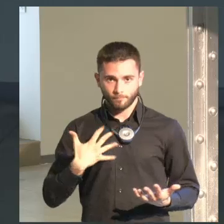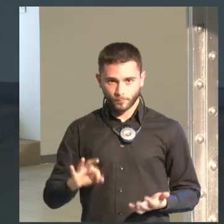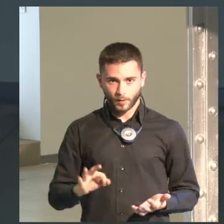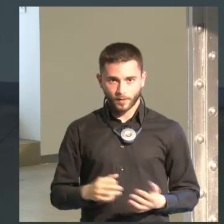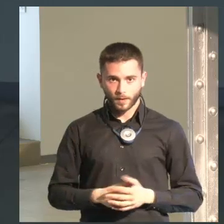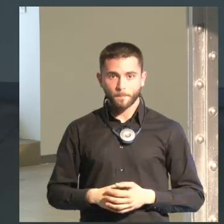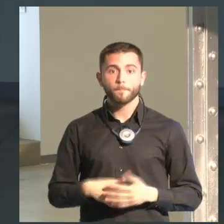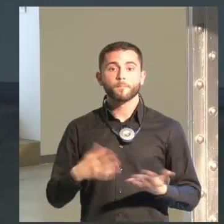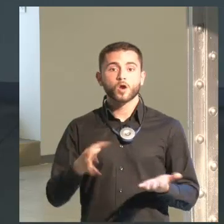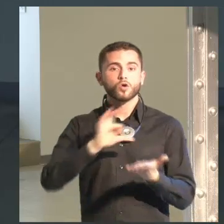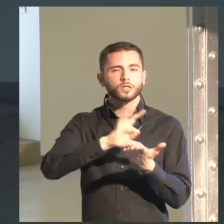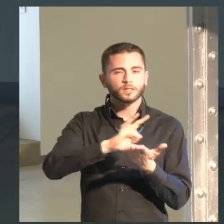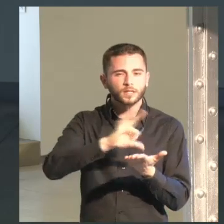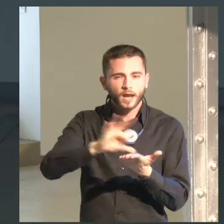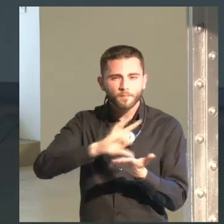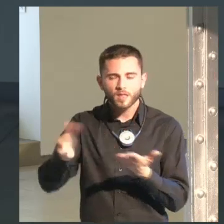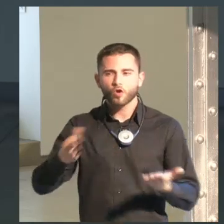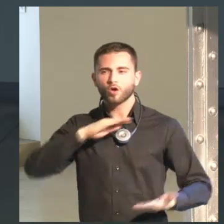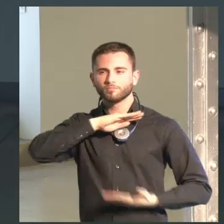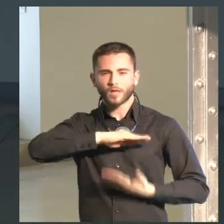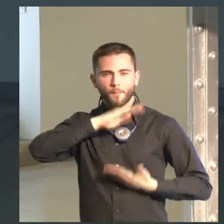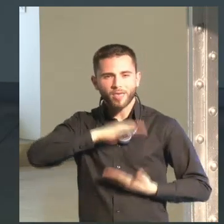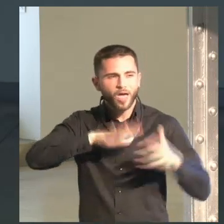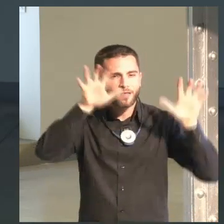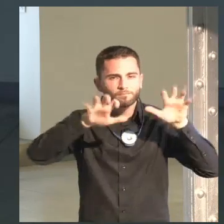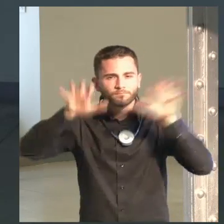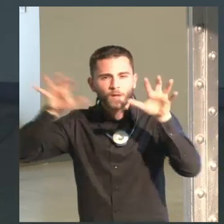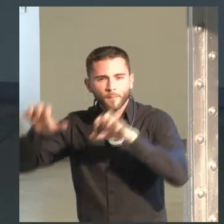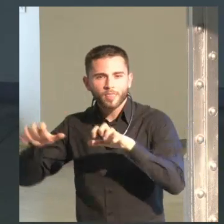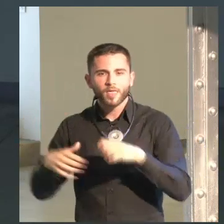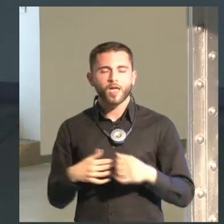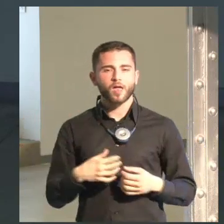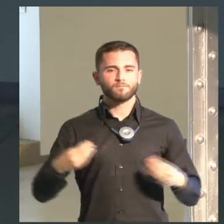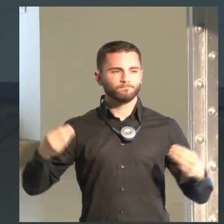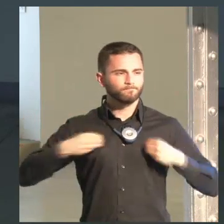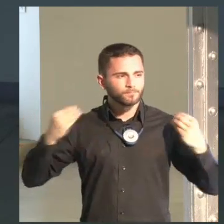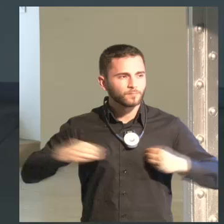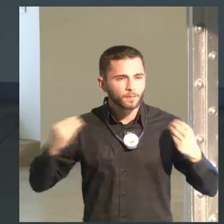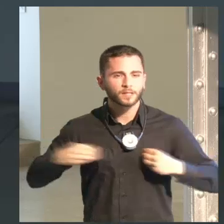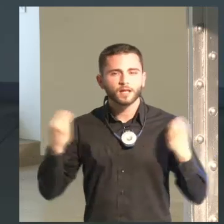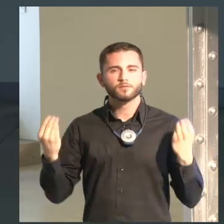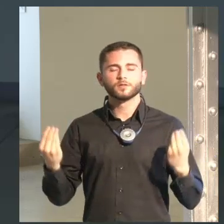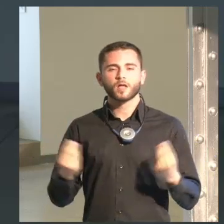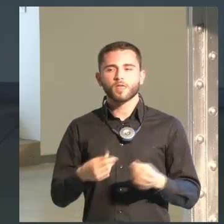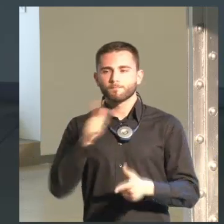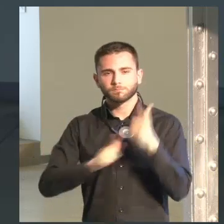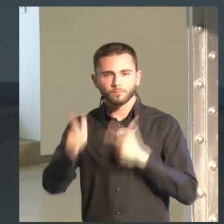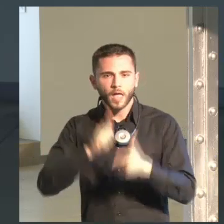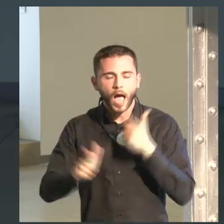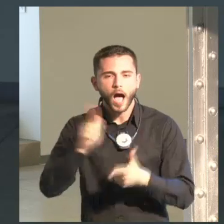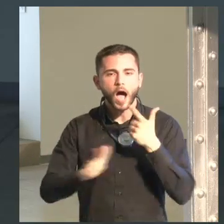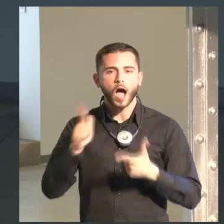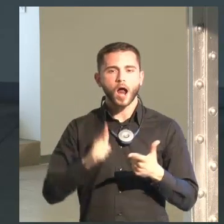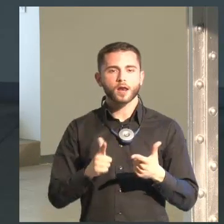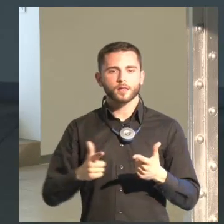unos servicios, unas capacidades de aprender, de divertirse, de viajar,